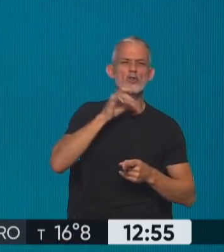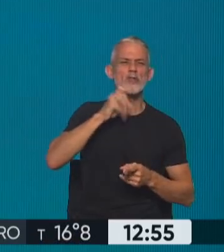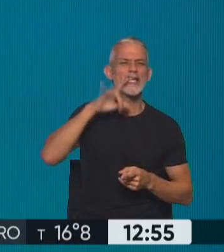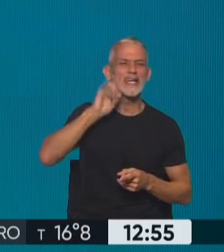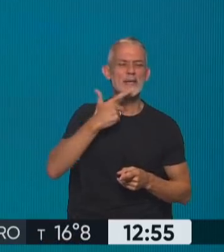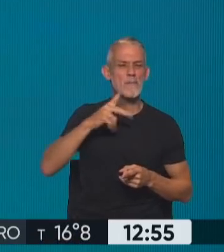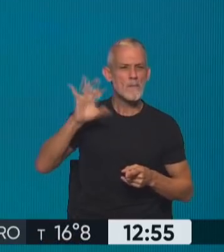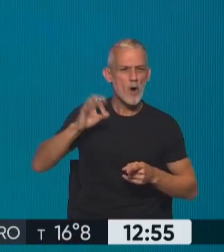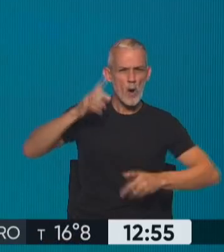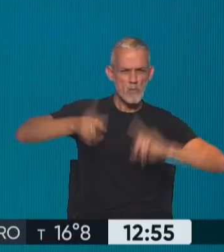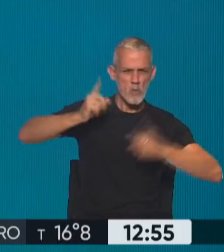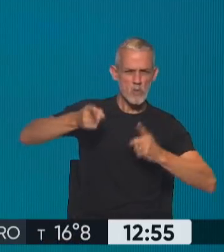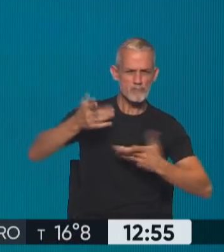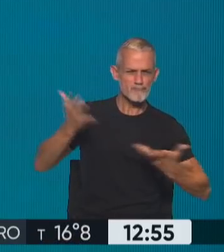también.